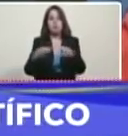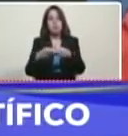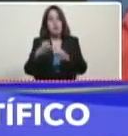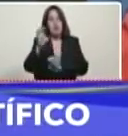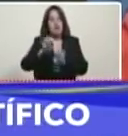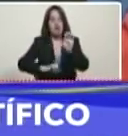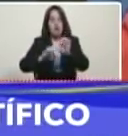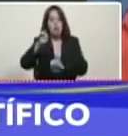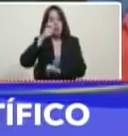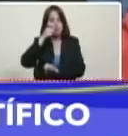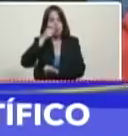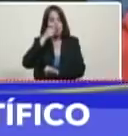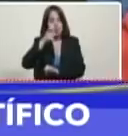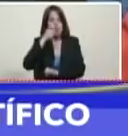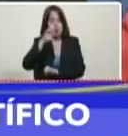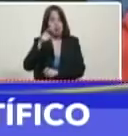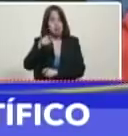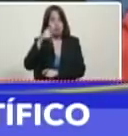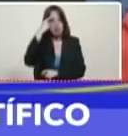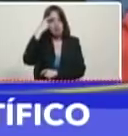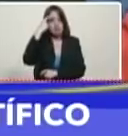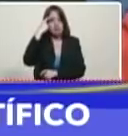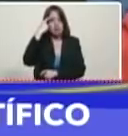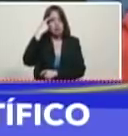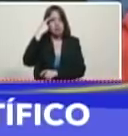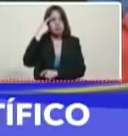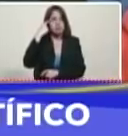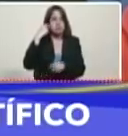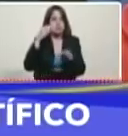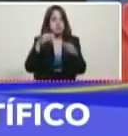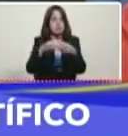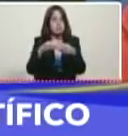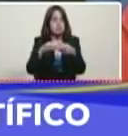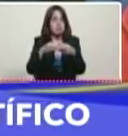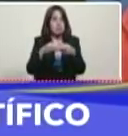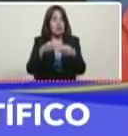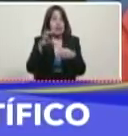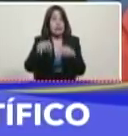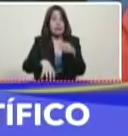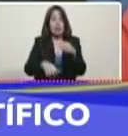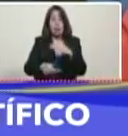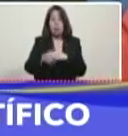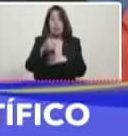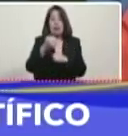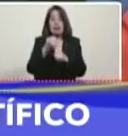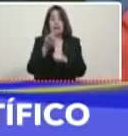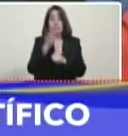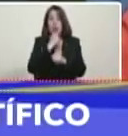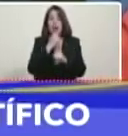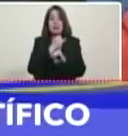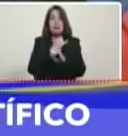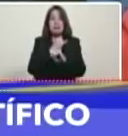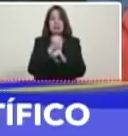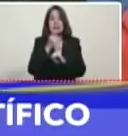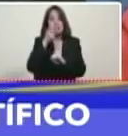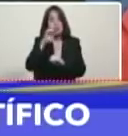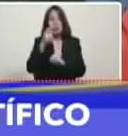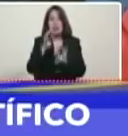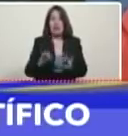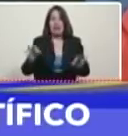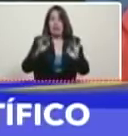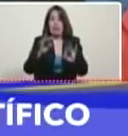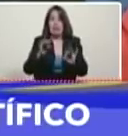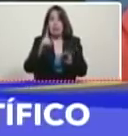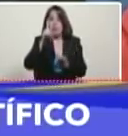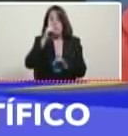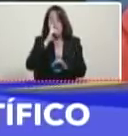los temas de seguridad, que como usted sabe, cuando recibimos Miranda, Miranda era el estado más inseguro de Venezuela y el primer año logramos bajarlo